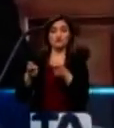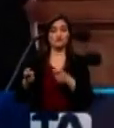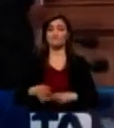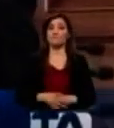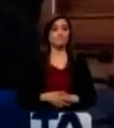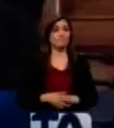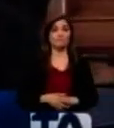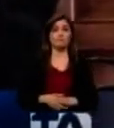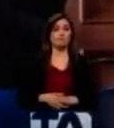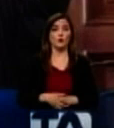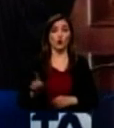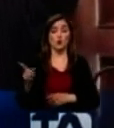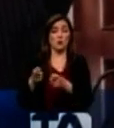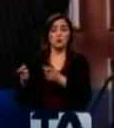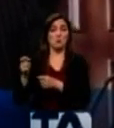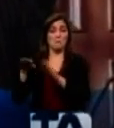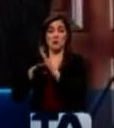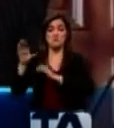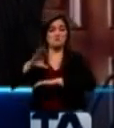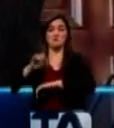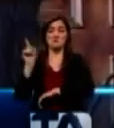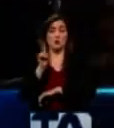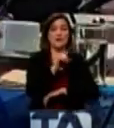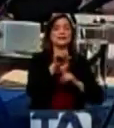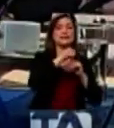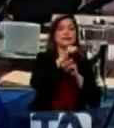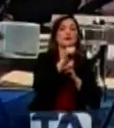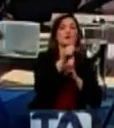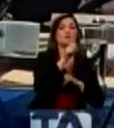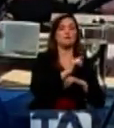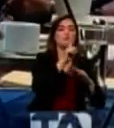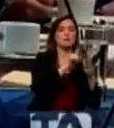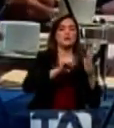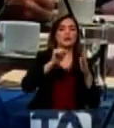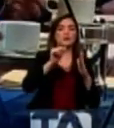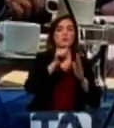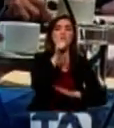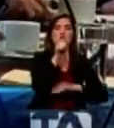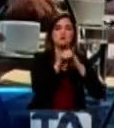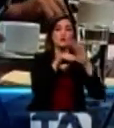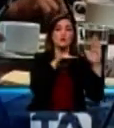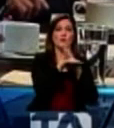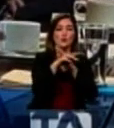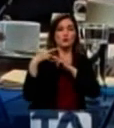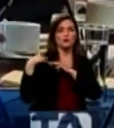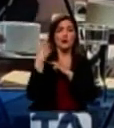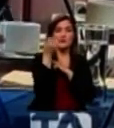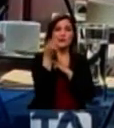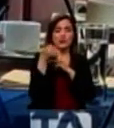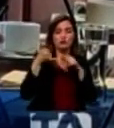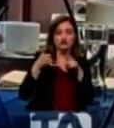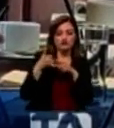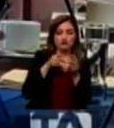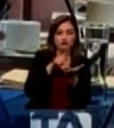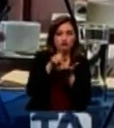que saldrá de sus dominios y será todo el sistema financiero privado quienes se harán cargo del dinero electrónico. Esto dijeron